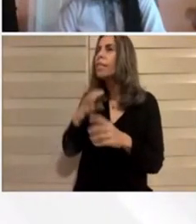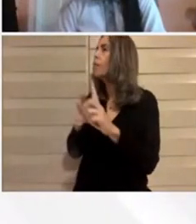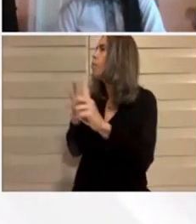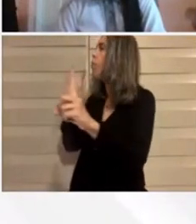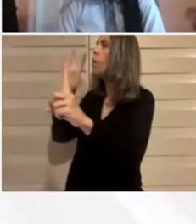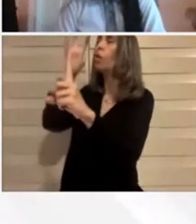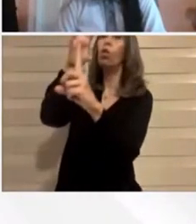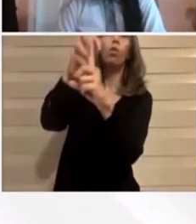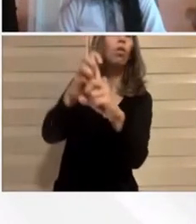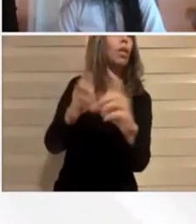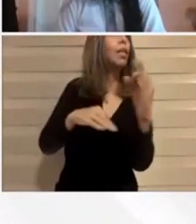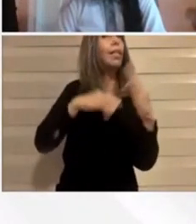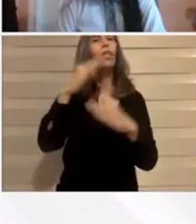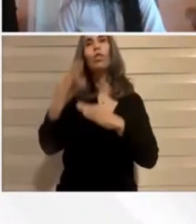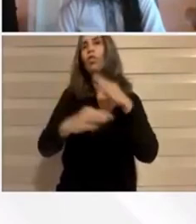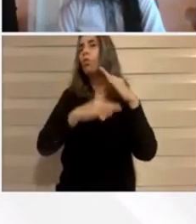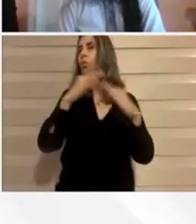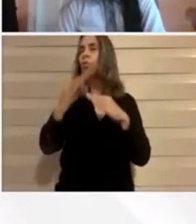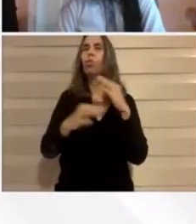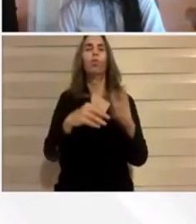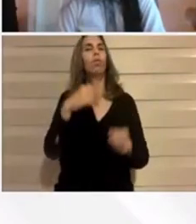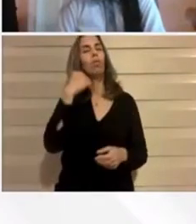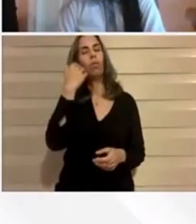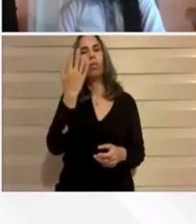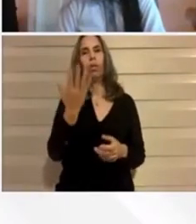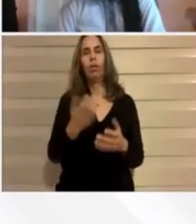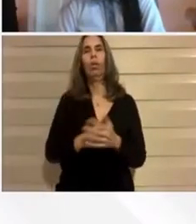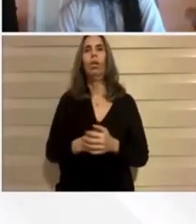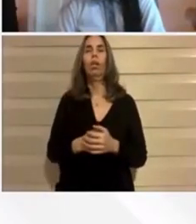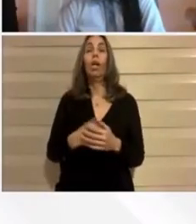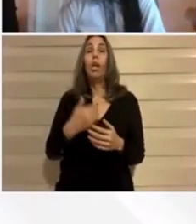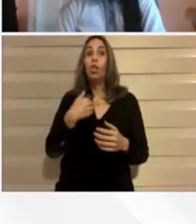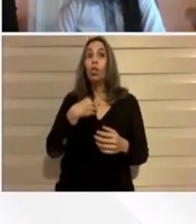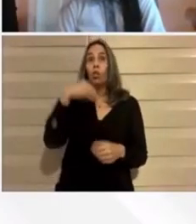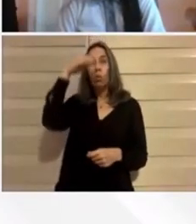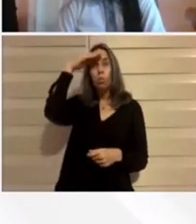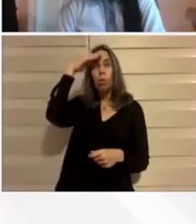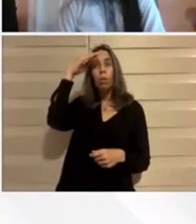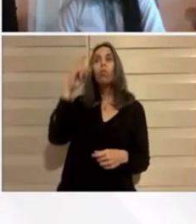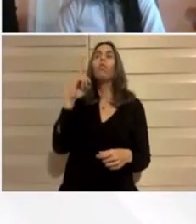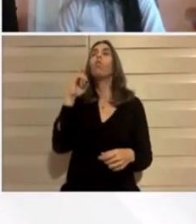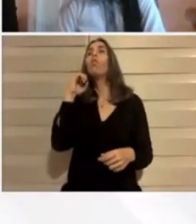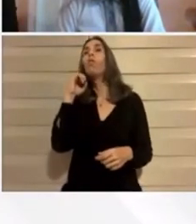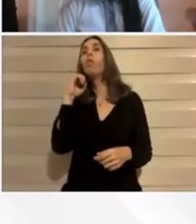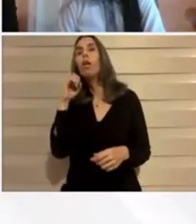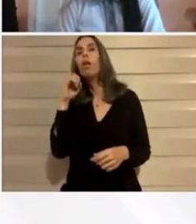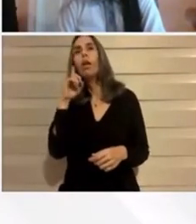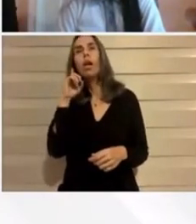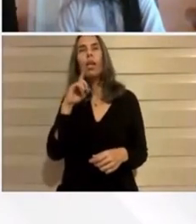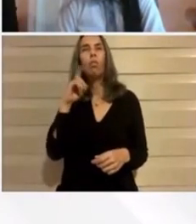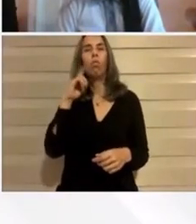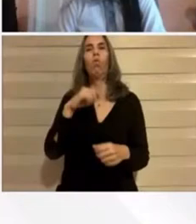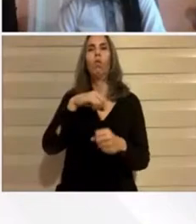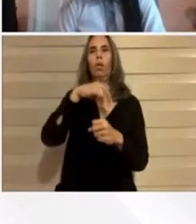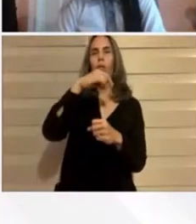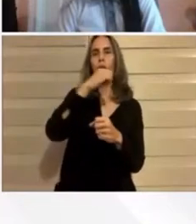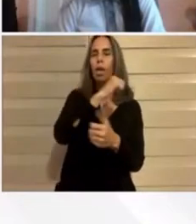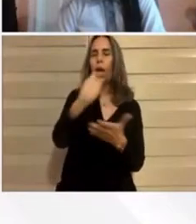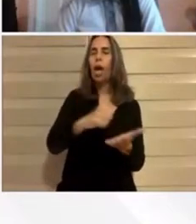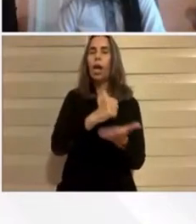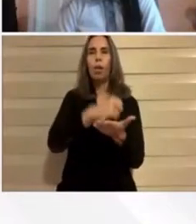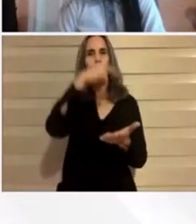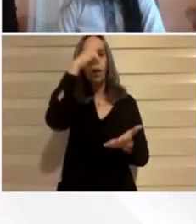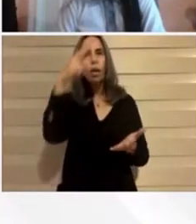que las mujeres en México somos capaces de cambiarlo todo, somos capaces